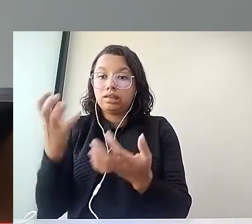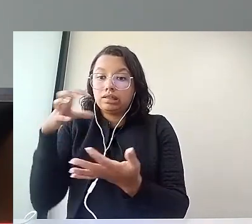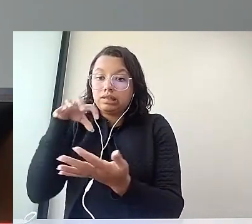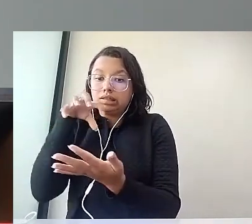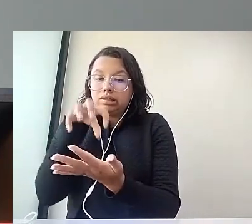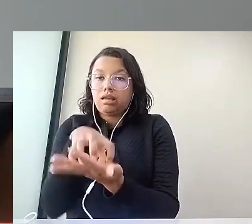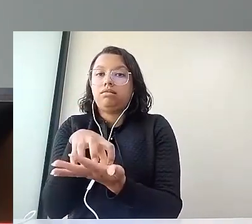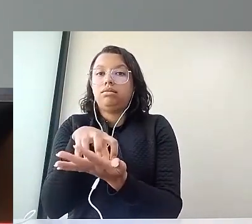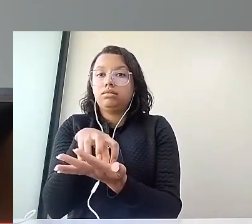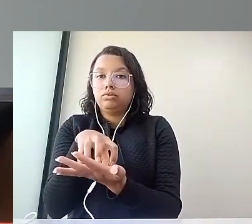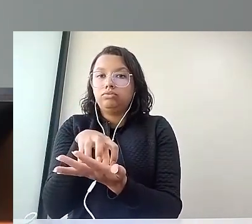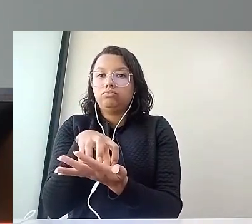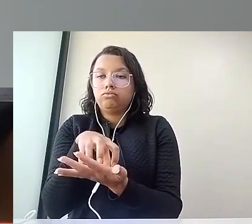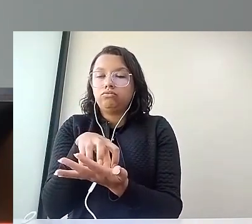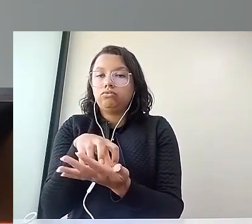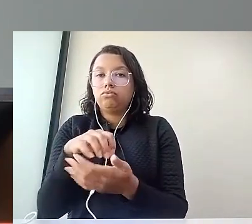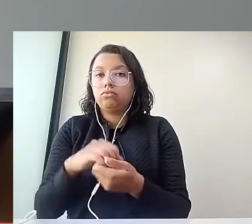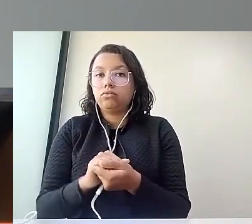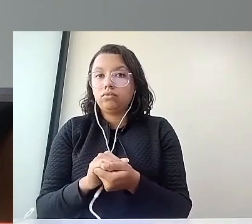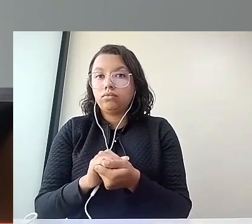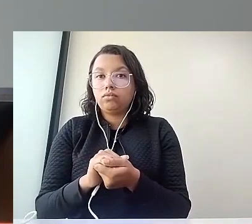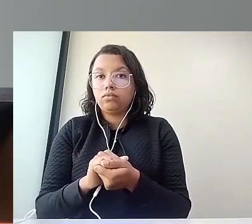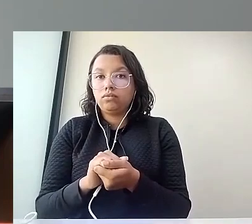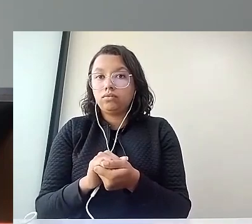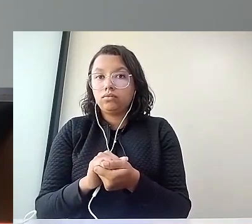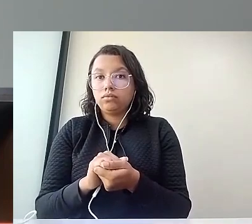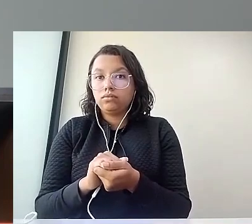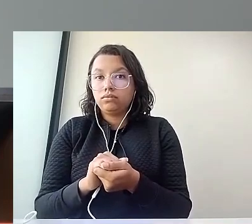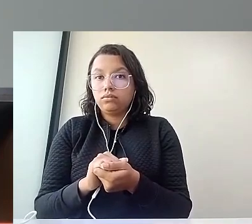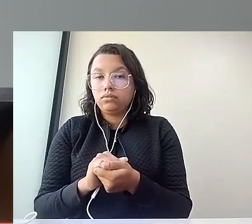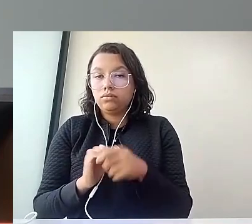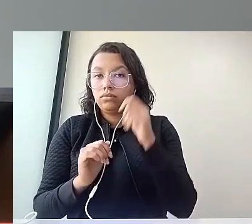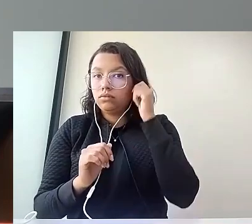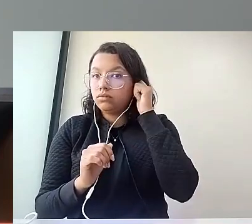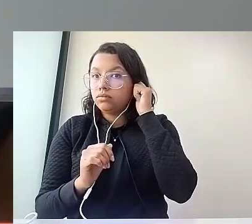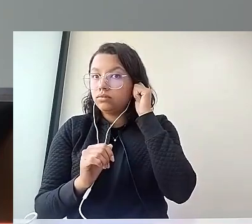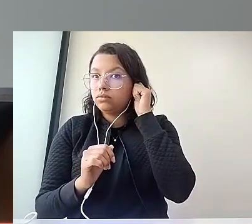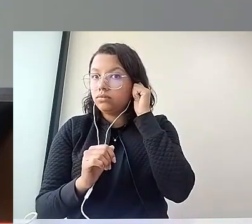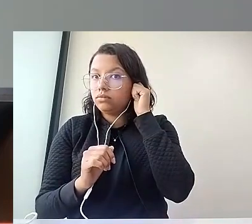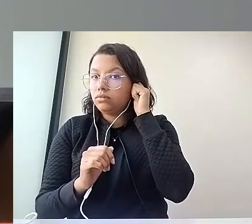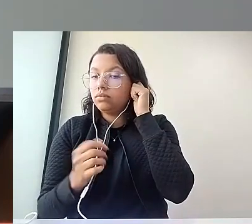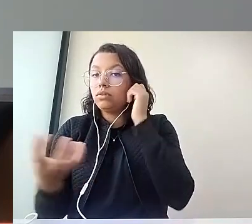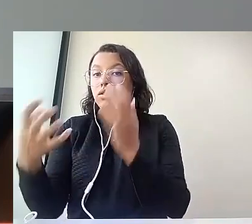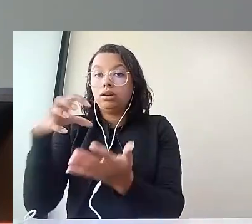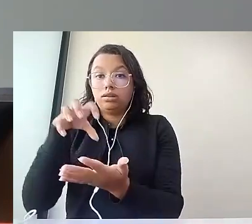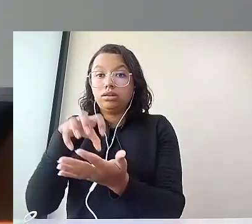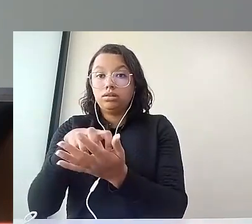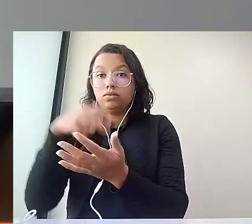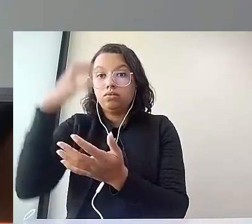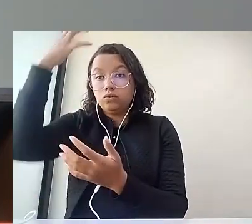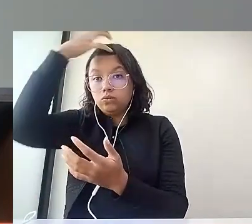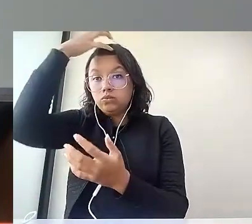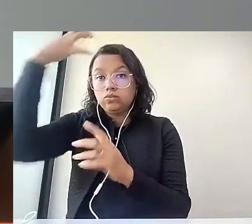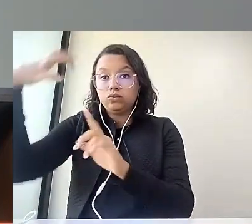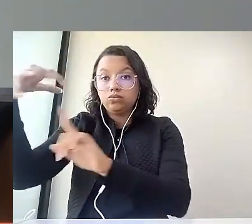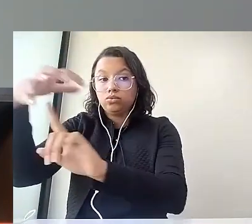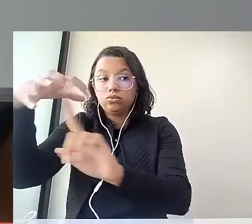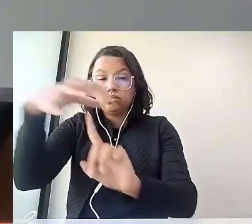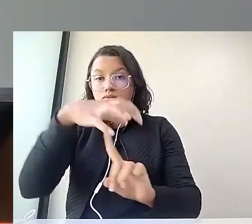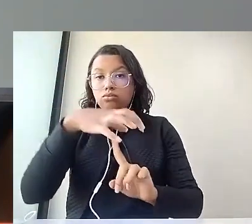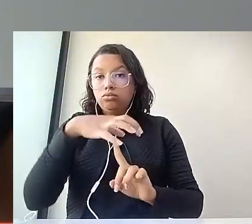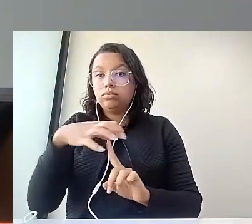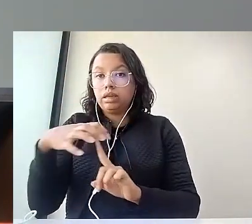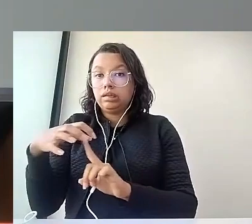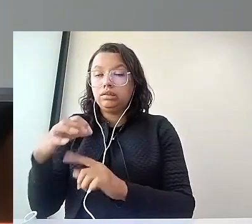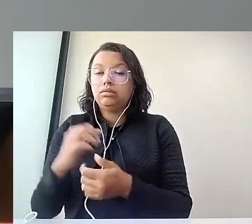nuestra república hoy, pero centralización de la monarquía y esa forma de jacobinismo.